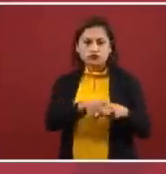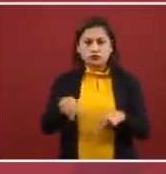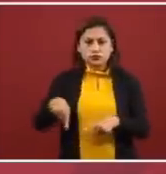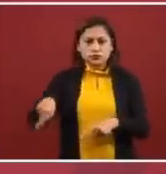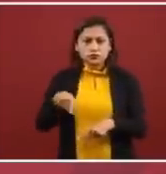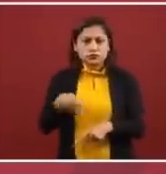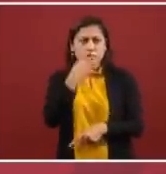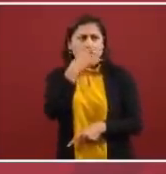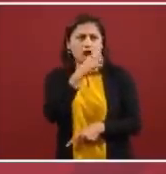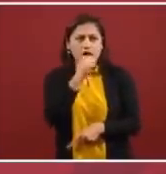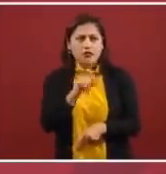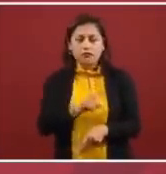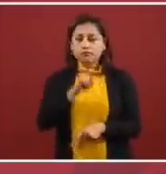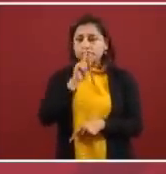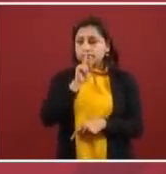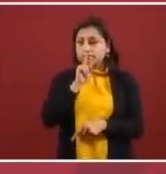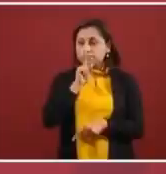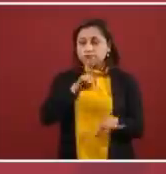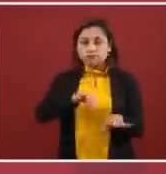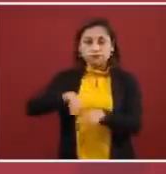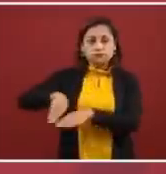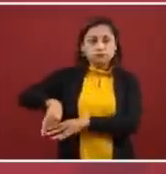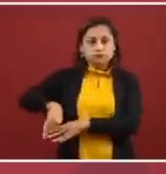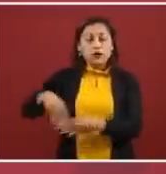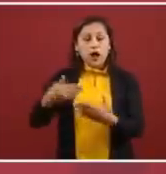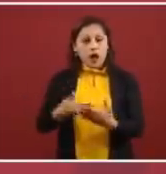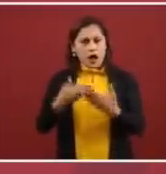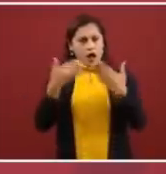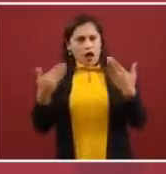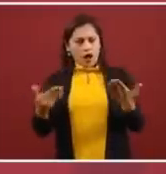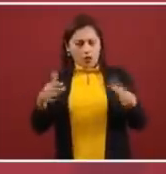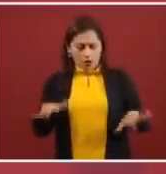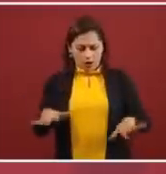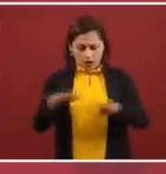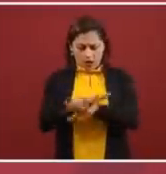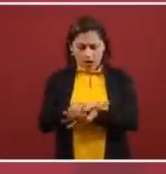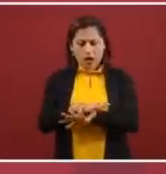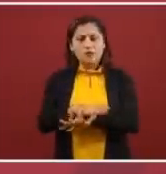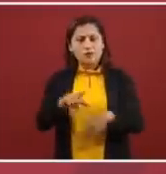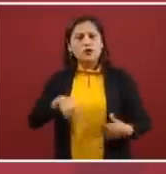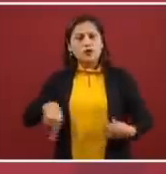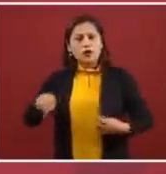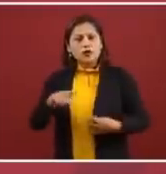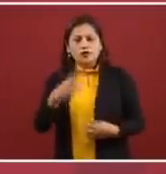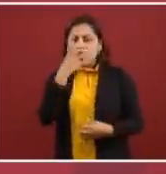ahora gritaban y gritaban que querían violencia